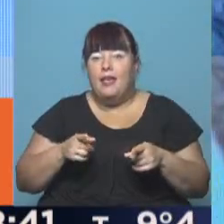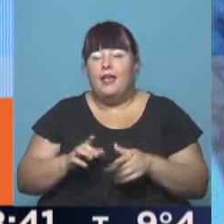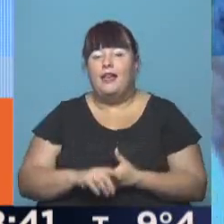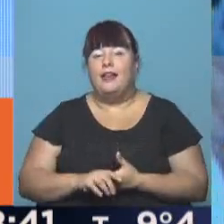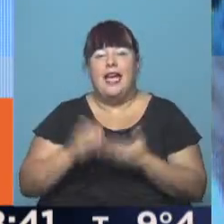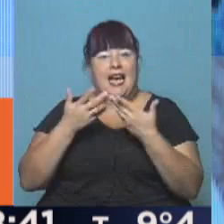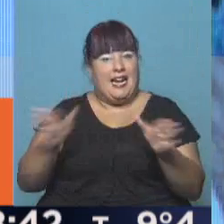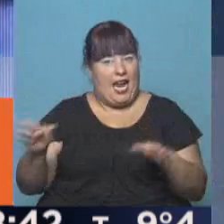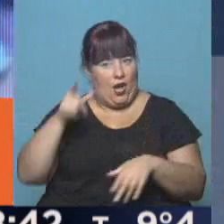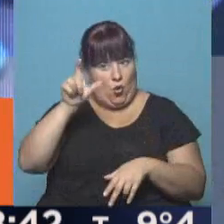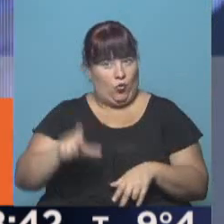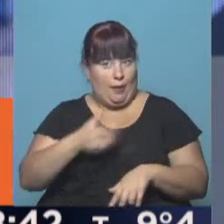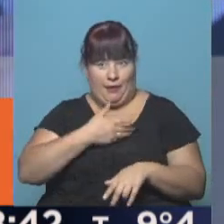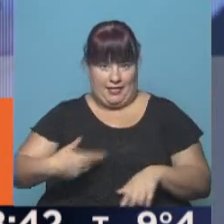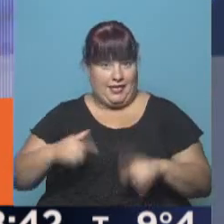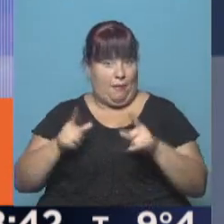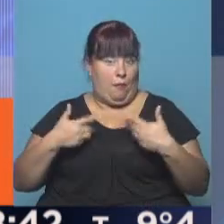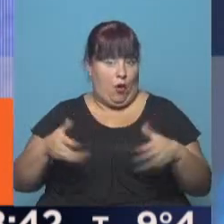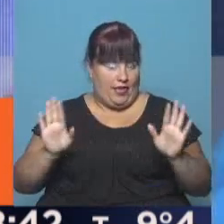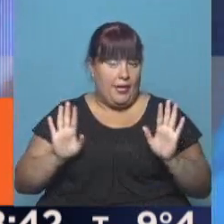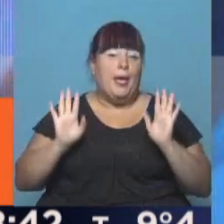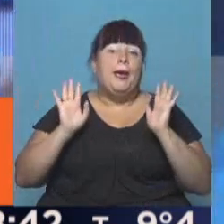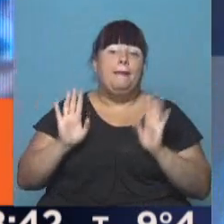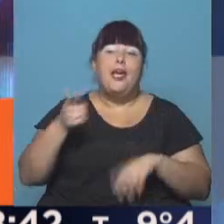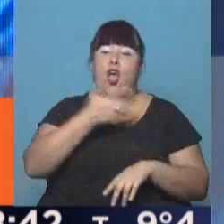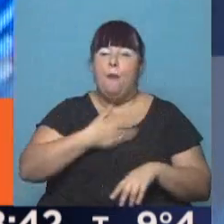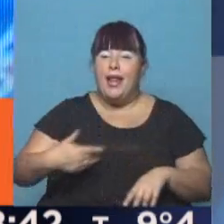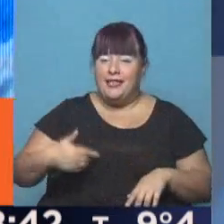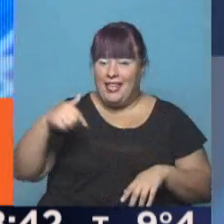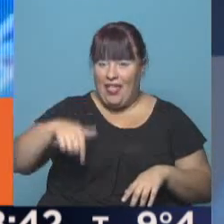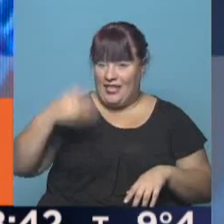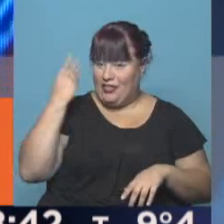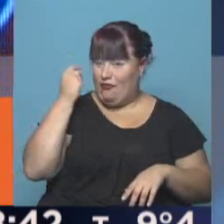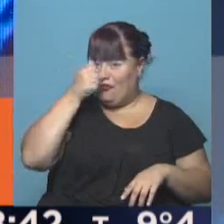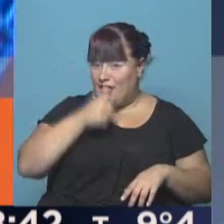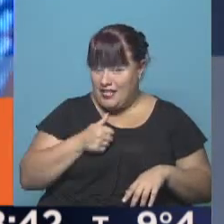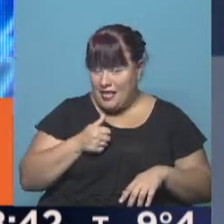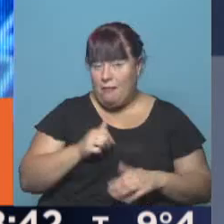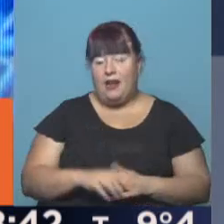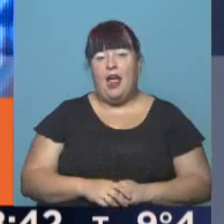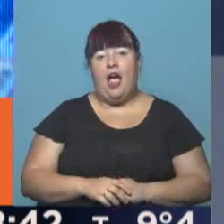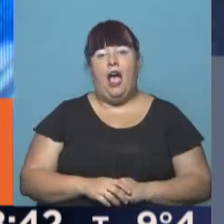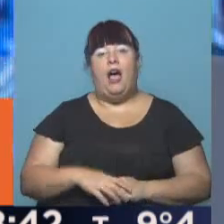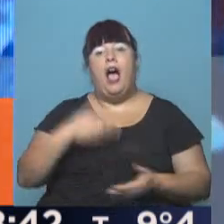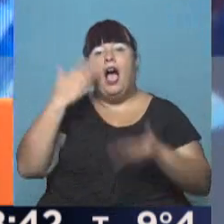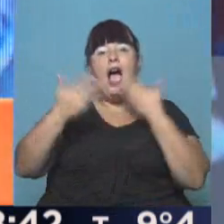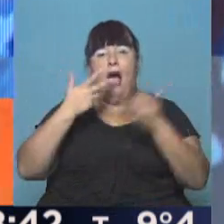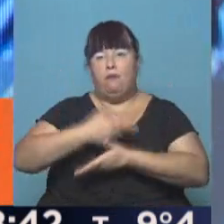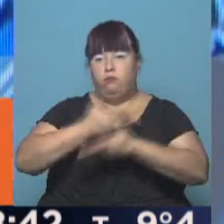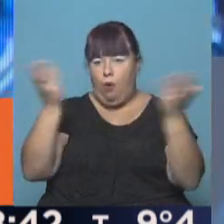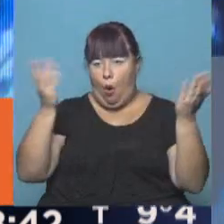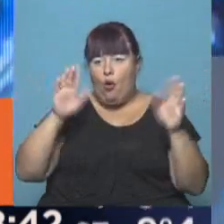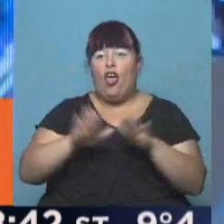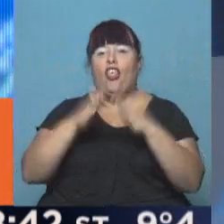la renuncia del presidente, aunque el presidente el fin de semana hizo una declaración pública